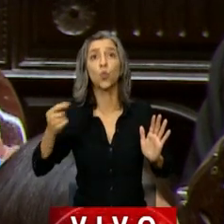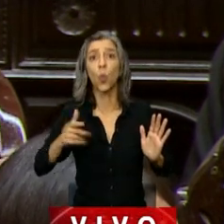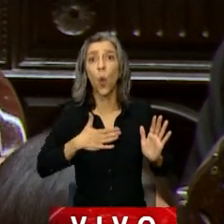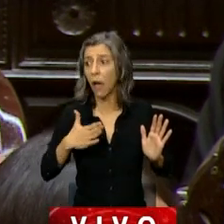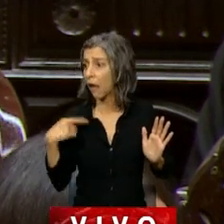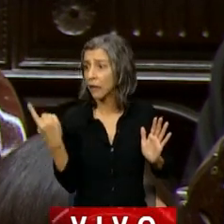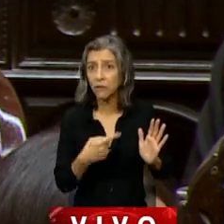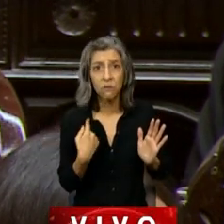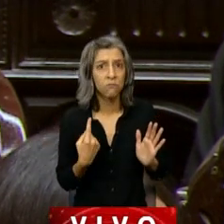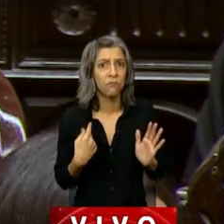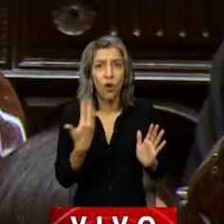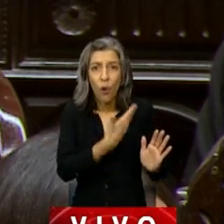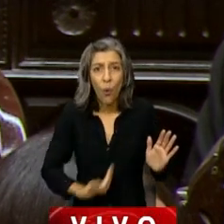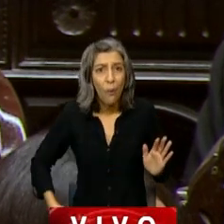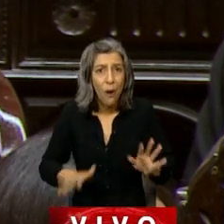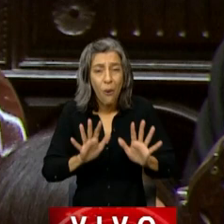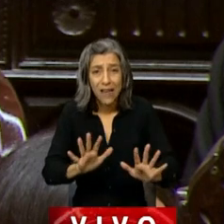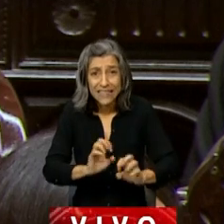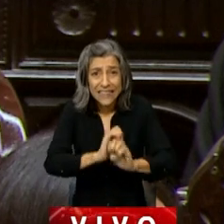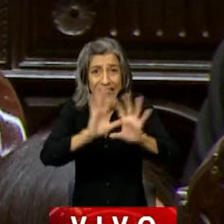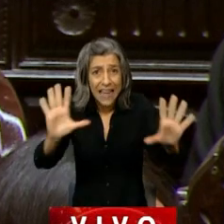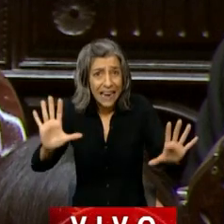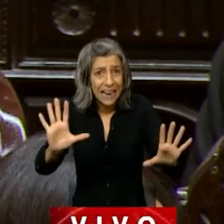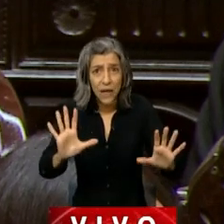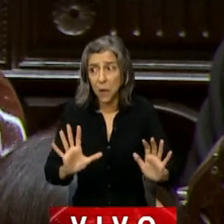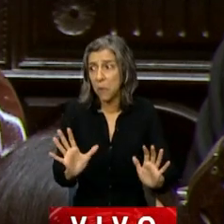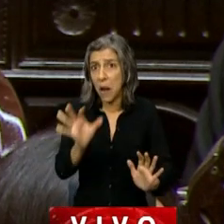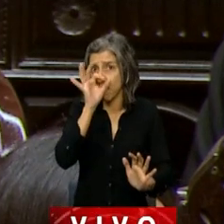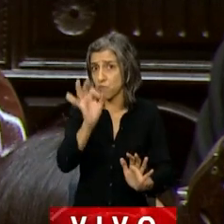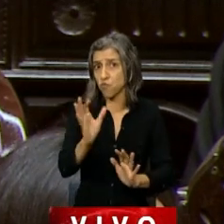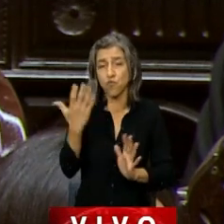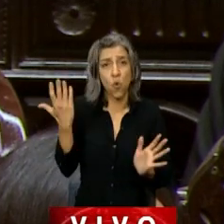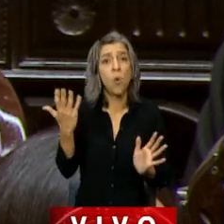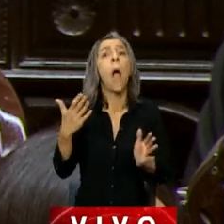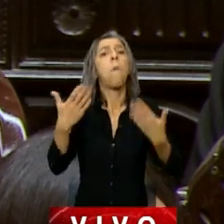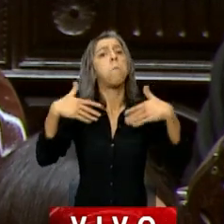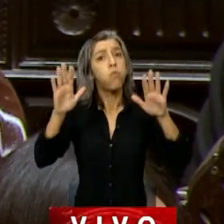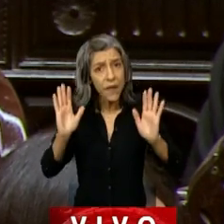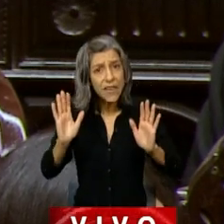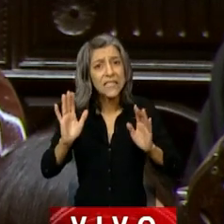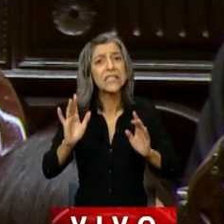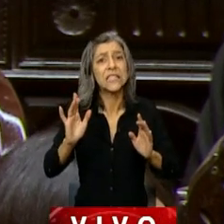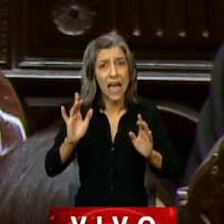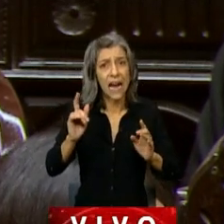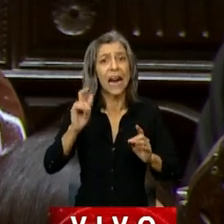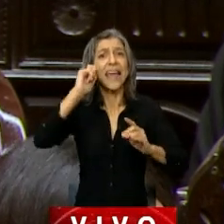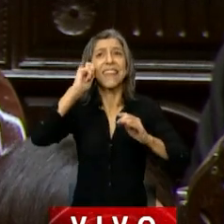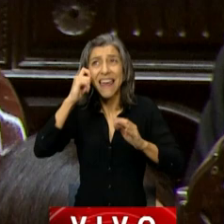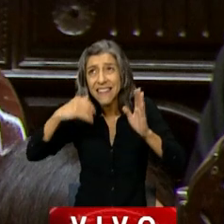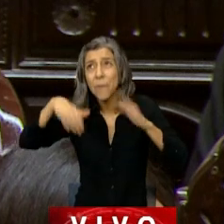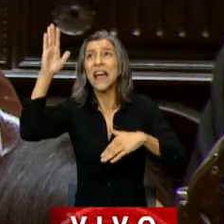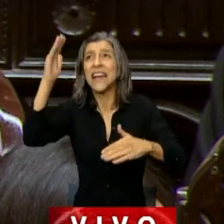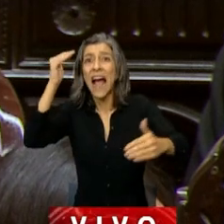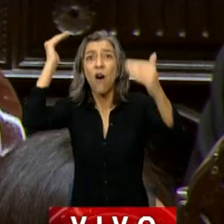un gobierno tan calamitoso como este, sí quizás nuestros adultos, porque nunca dejo de